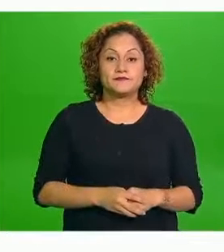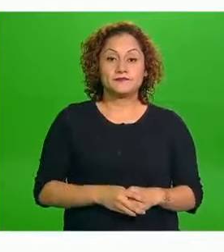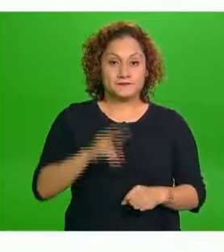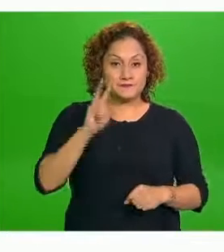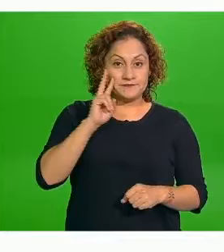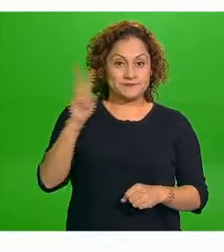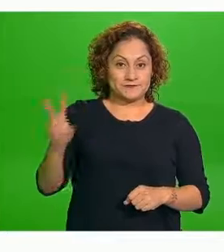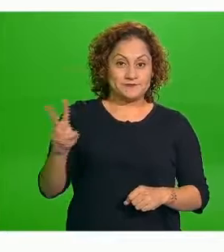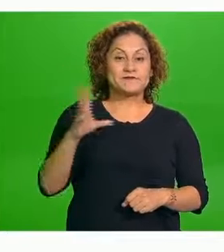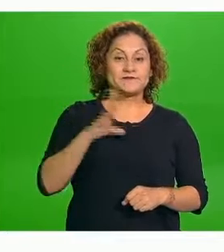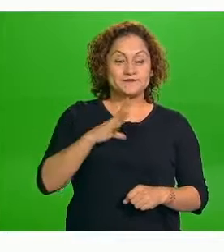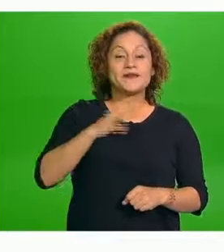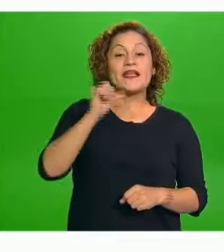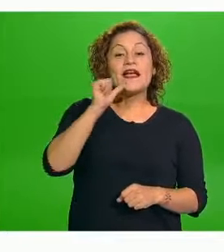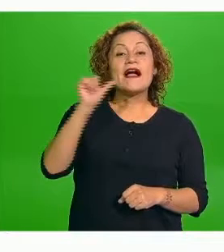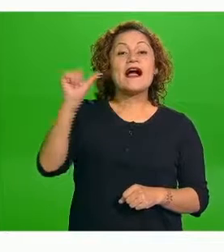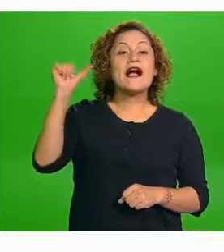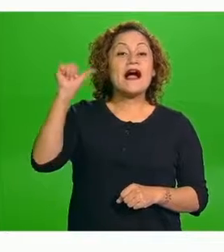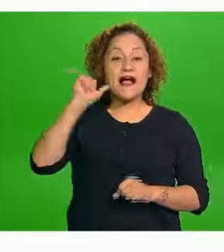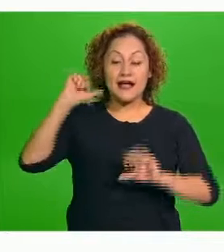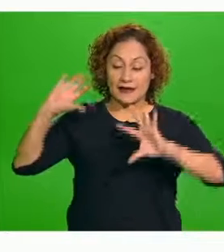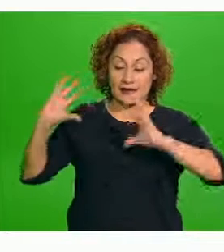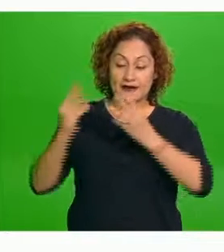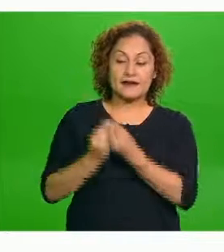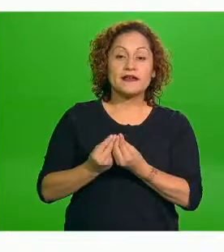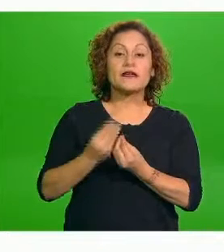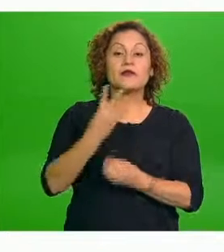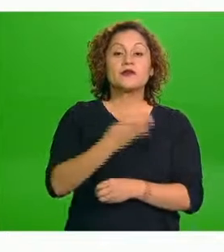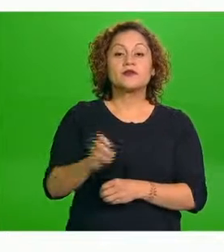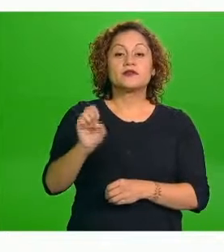sus pantallas, el día de ayer se aplicaron